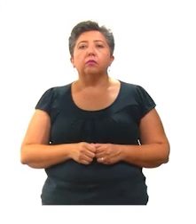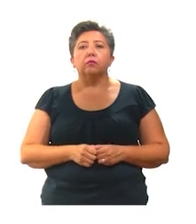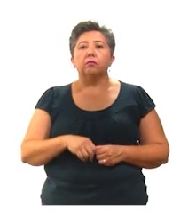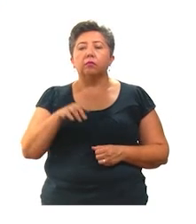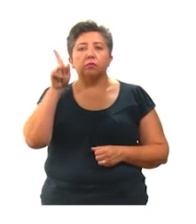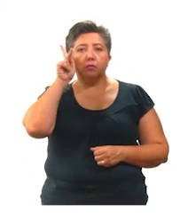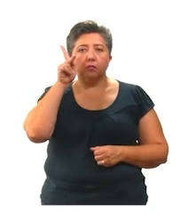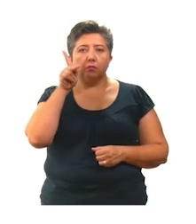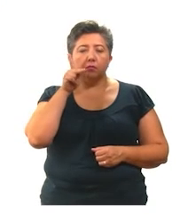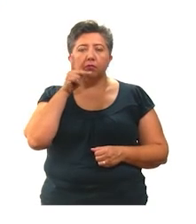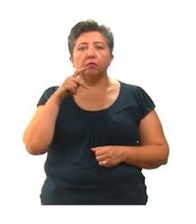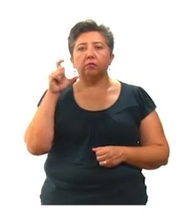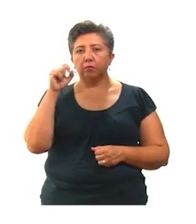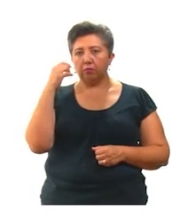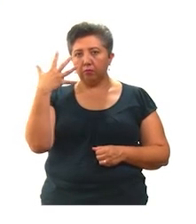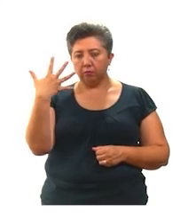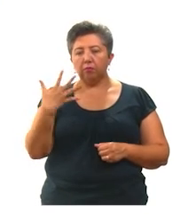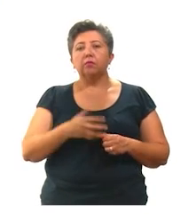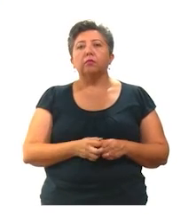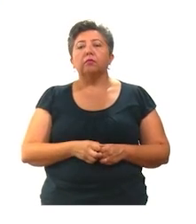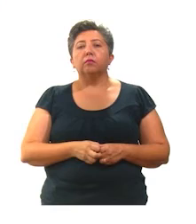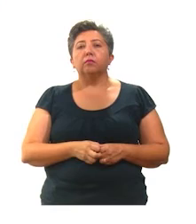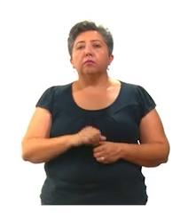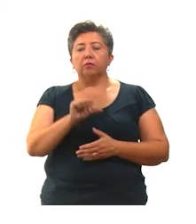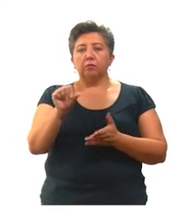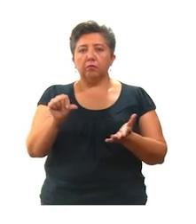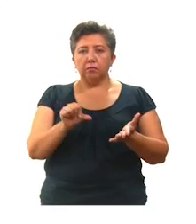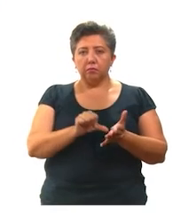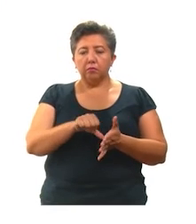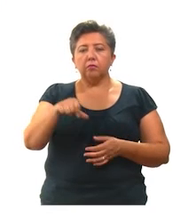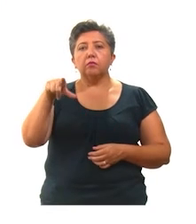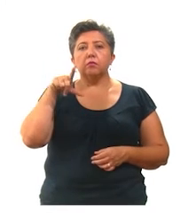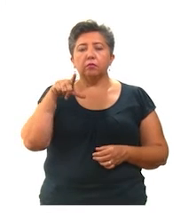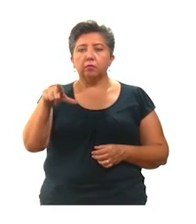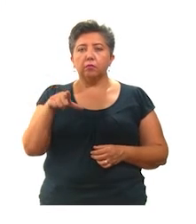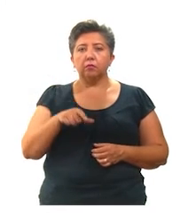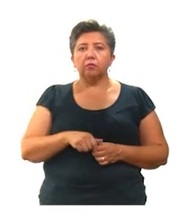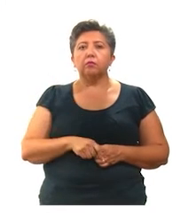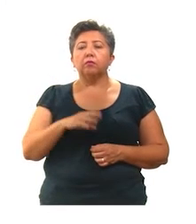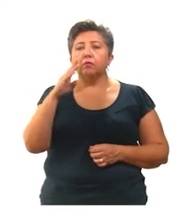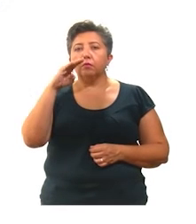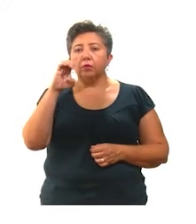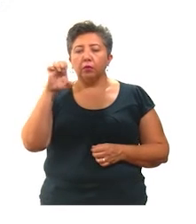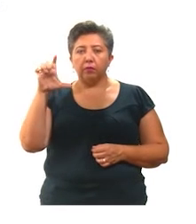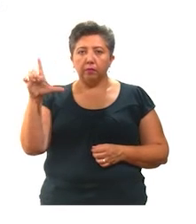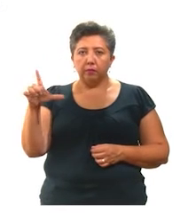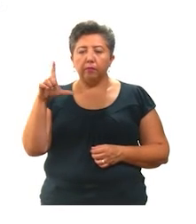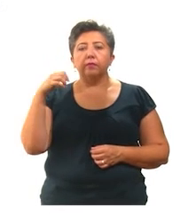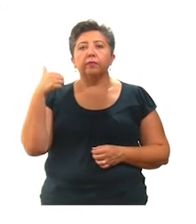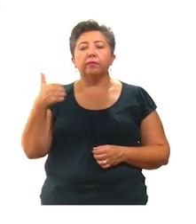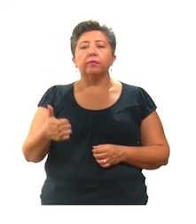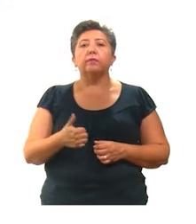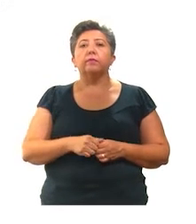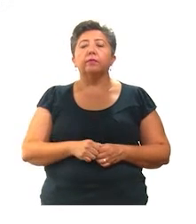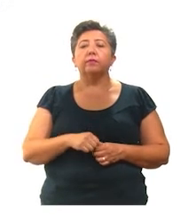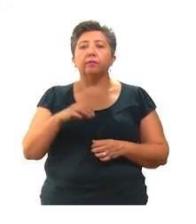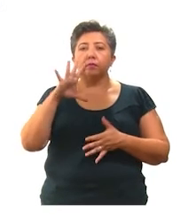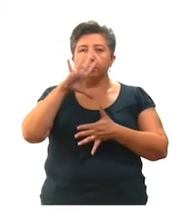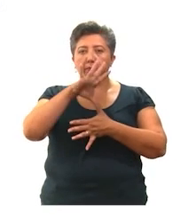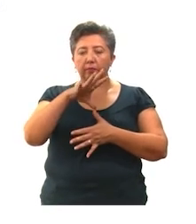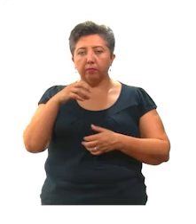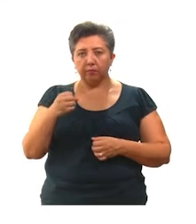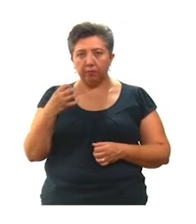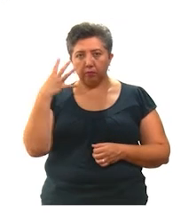16.723. Tulaquenil, 6.511. Tuchumukil, 10.934. Tunojulil, Yete Uyelabe,